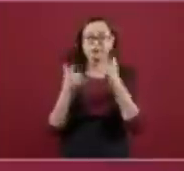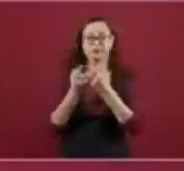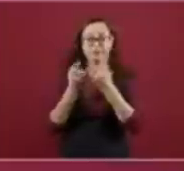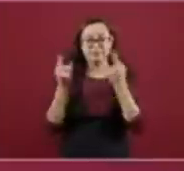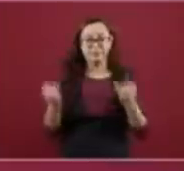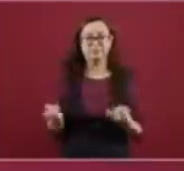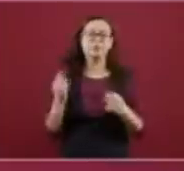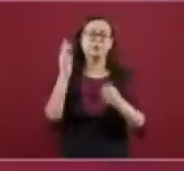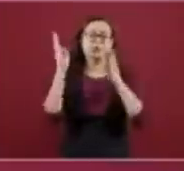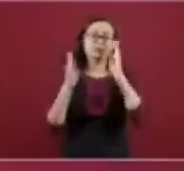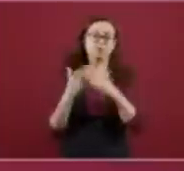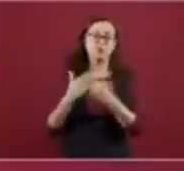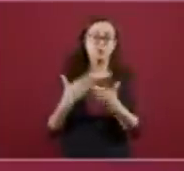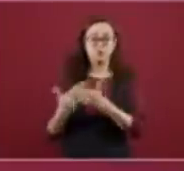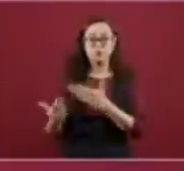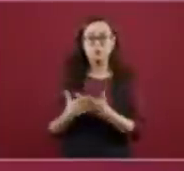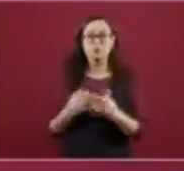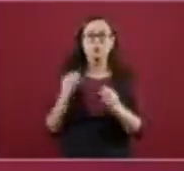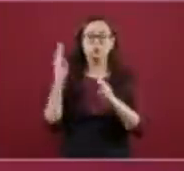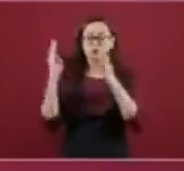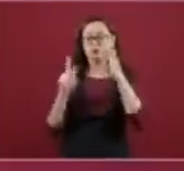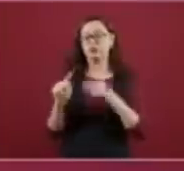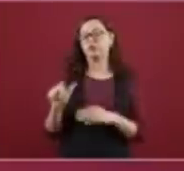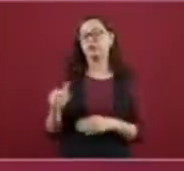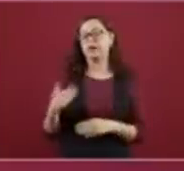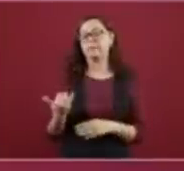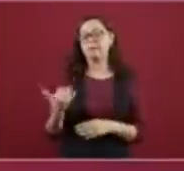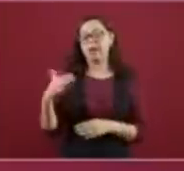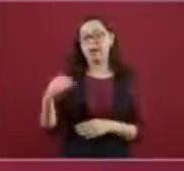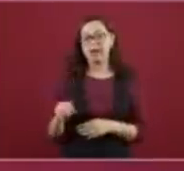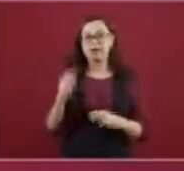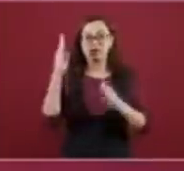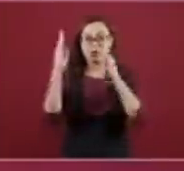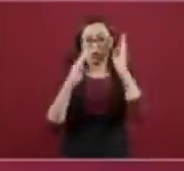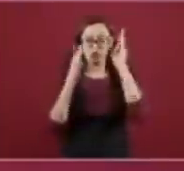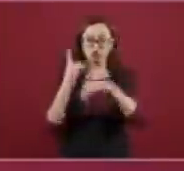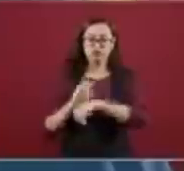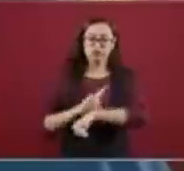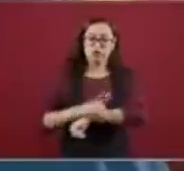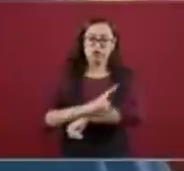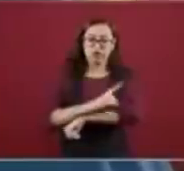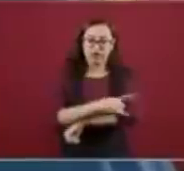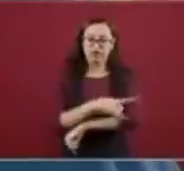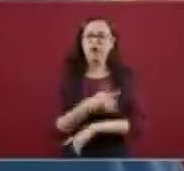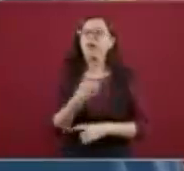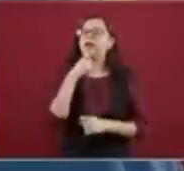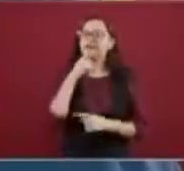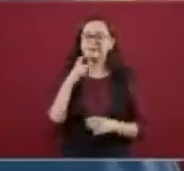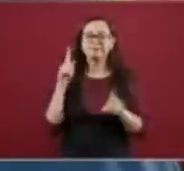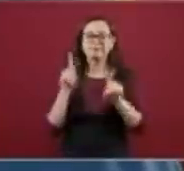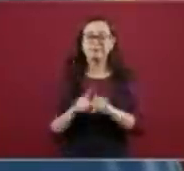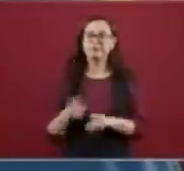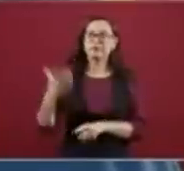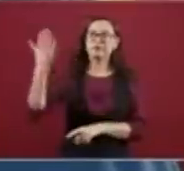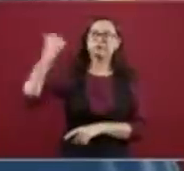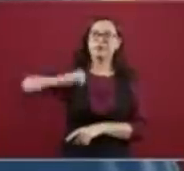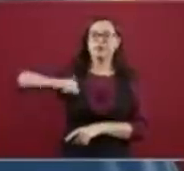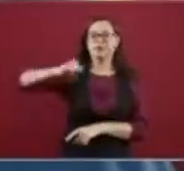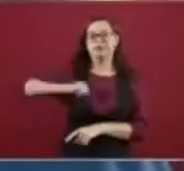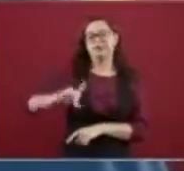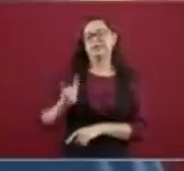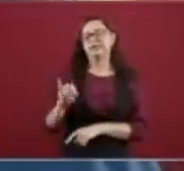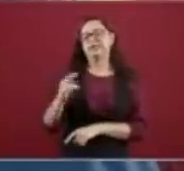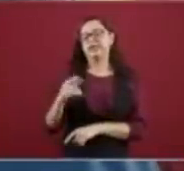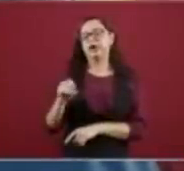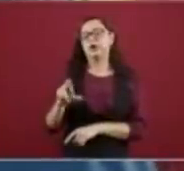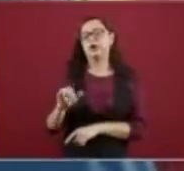Arte Moderno, el Museo Tamayo, el Museo del Caracol, aquel espacio en donde Diego Rivera pinta estos